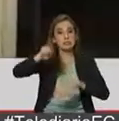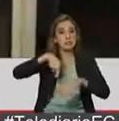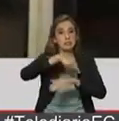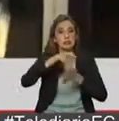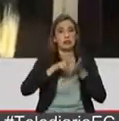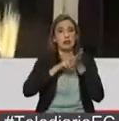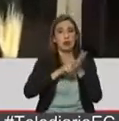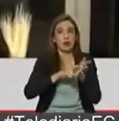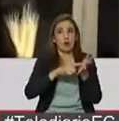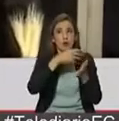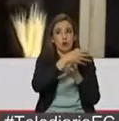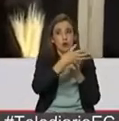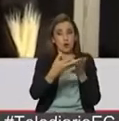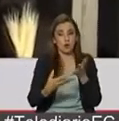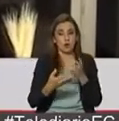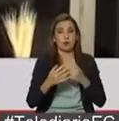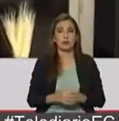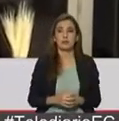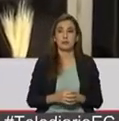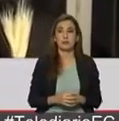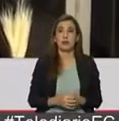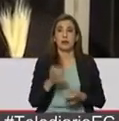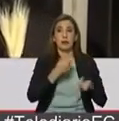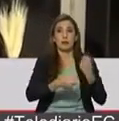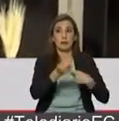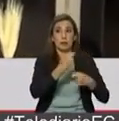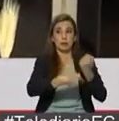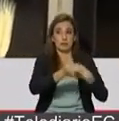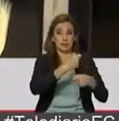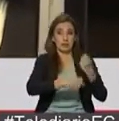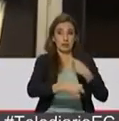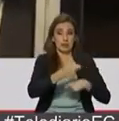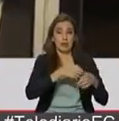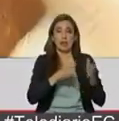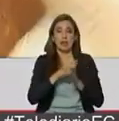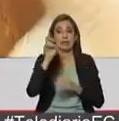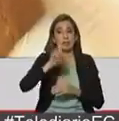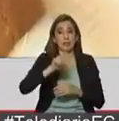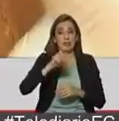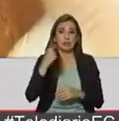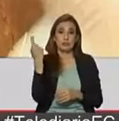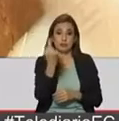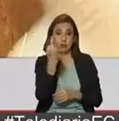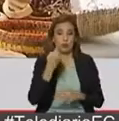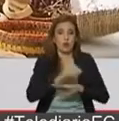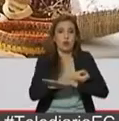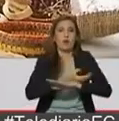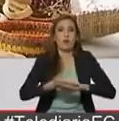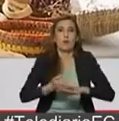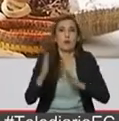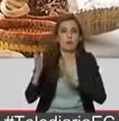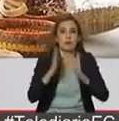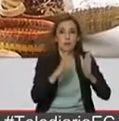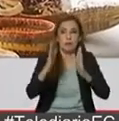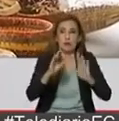Buenos días, delicioso pan integral, nutritivo, saludable. Para vender productos solo por la necesidad de un momento no es la mejor opción. Por ello,